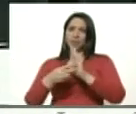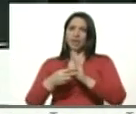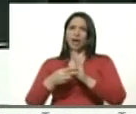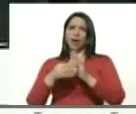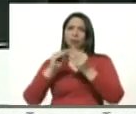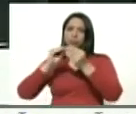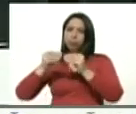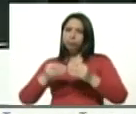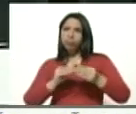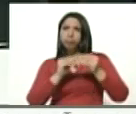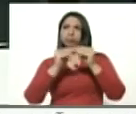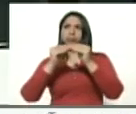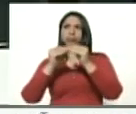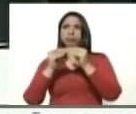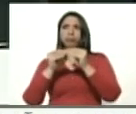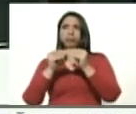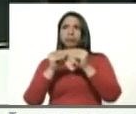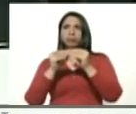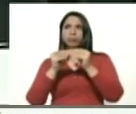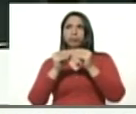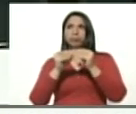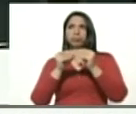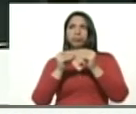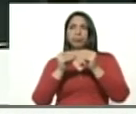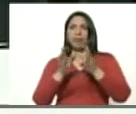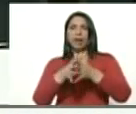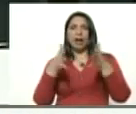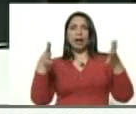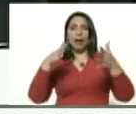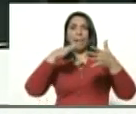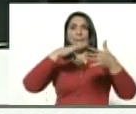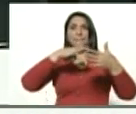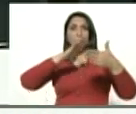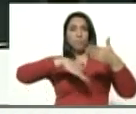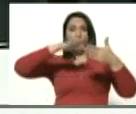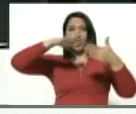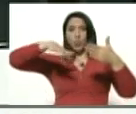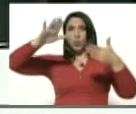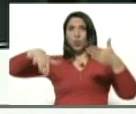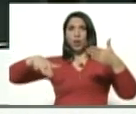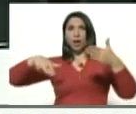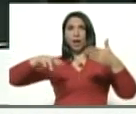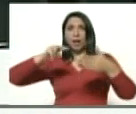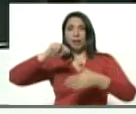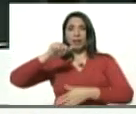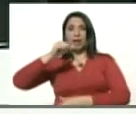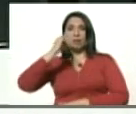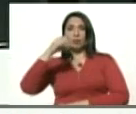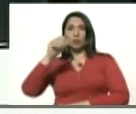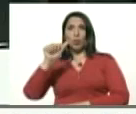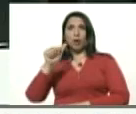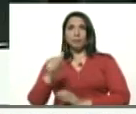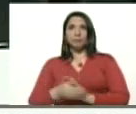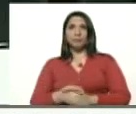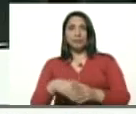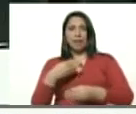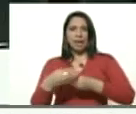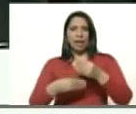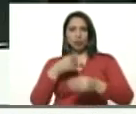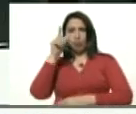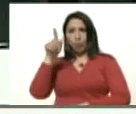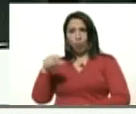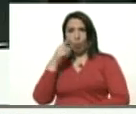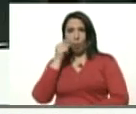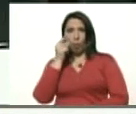arreglo, el mural, el gran mural de Aquiles Nasoa, hecho por Felipe, Felipe García. Mi saludo a Felipe